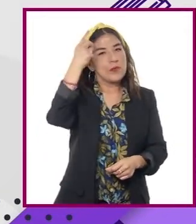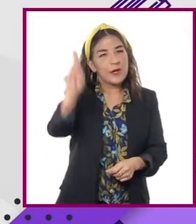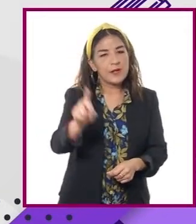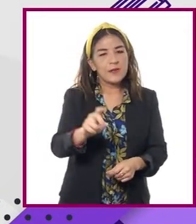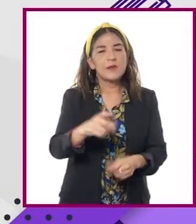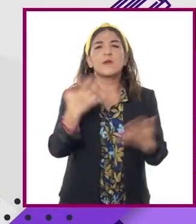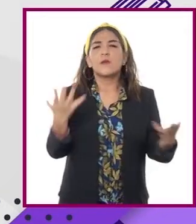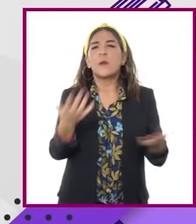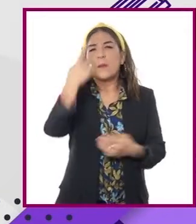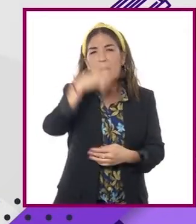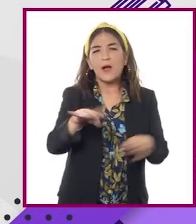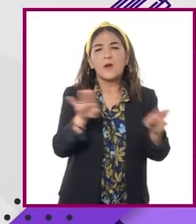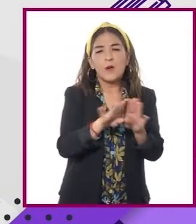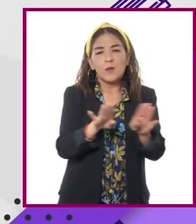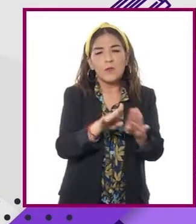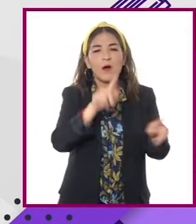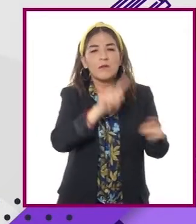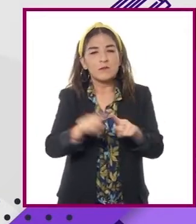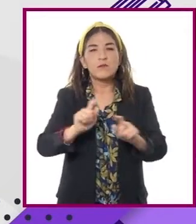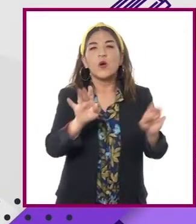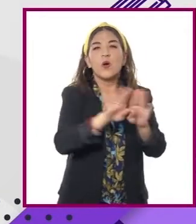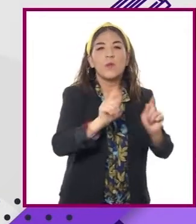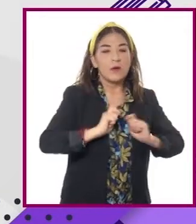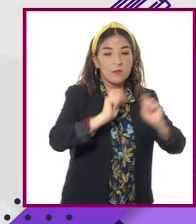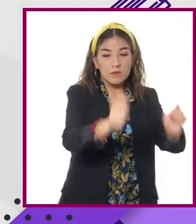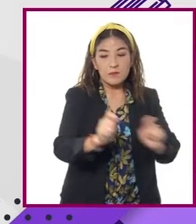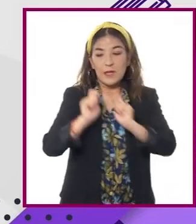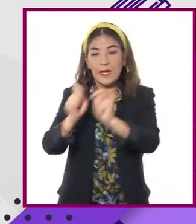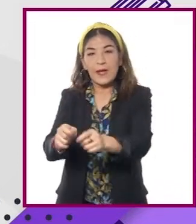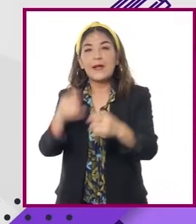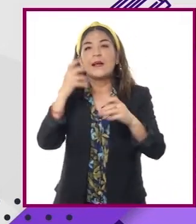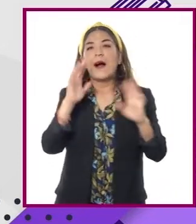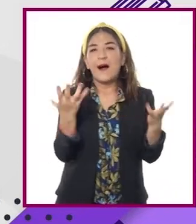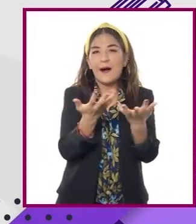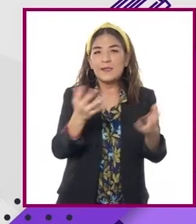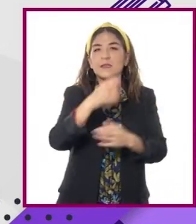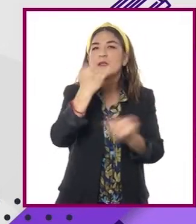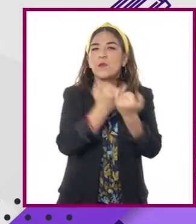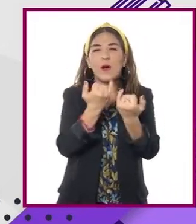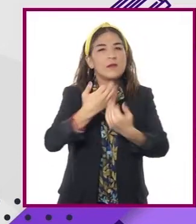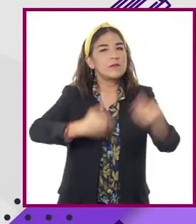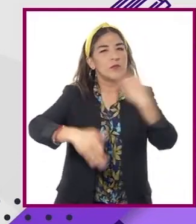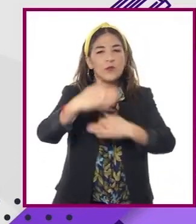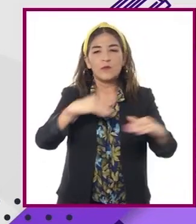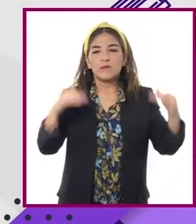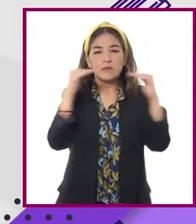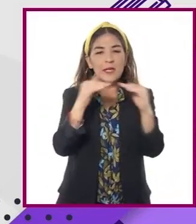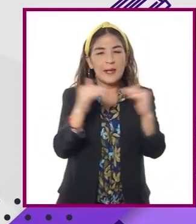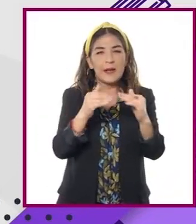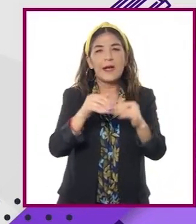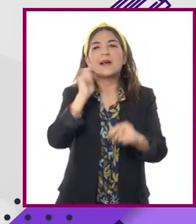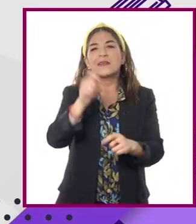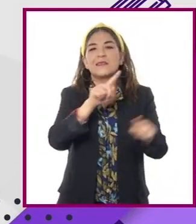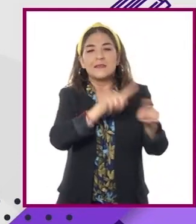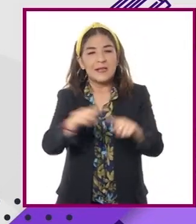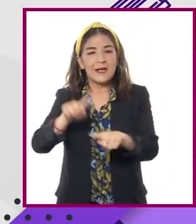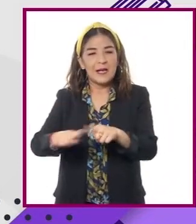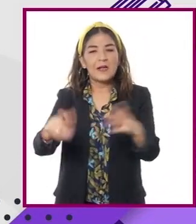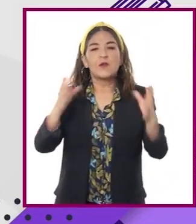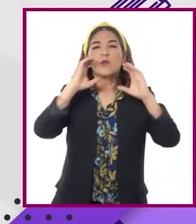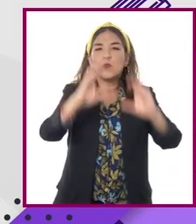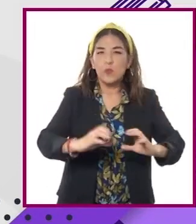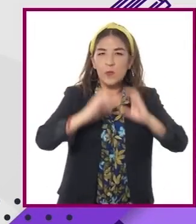objeto de hacer una distribución equitativa de la riqueza pública, cuidar de su conservación, lograr el